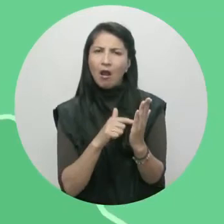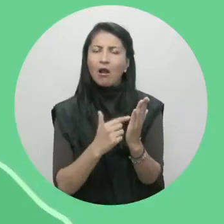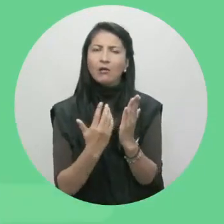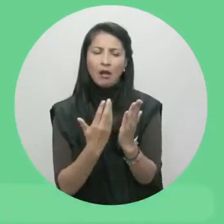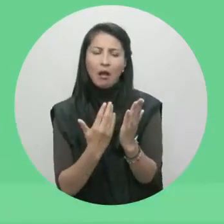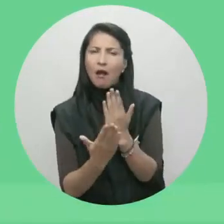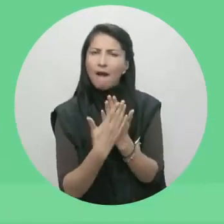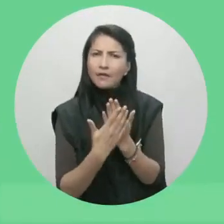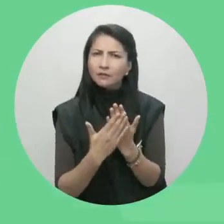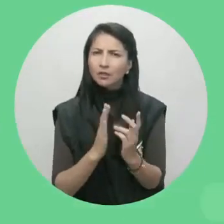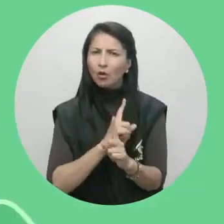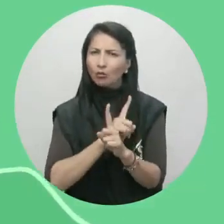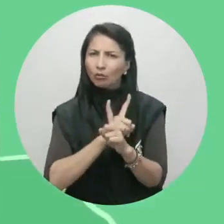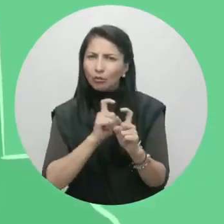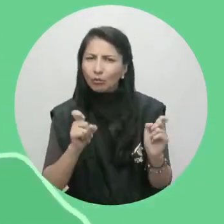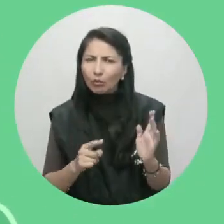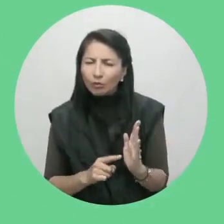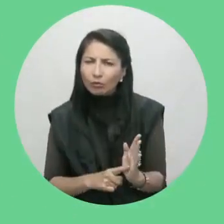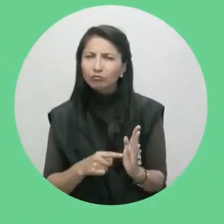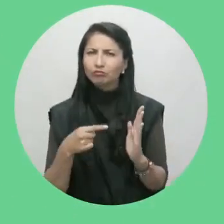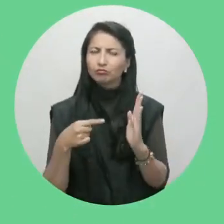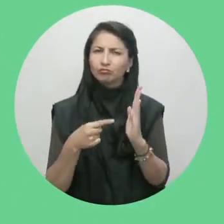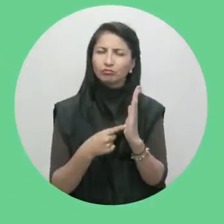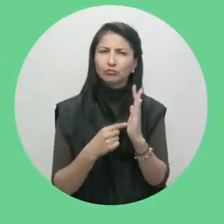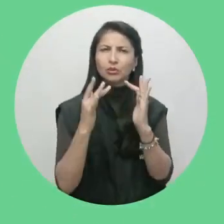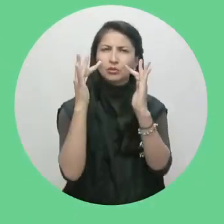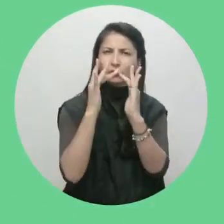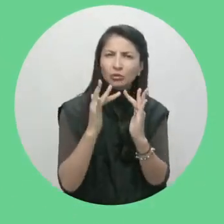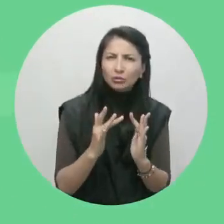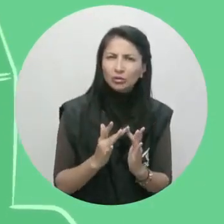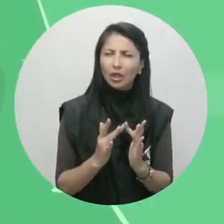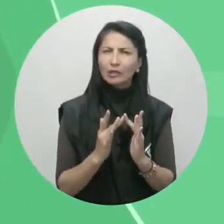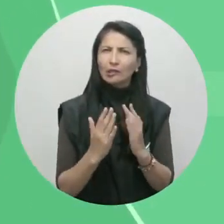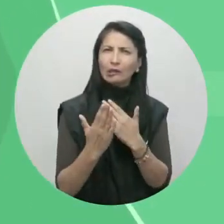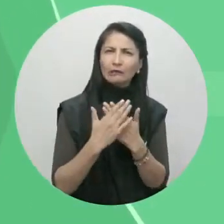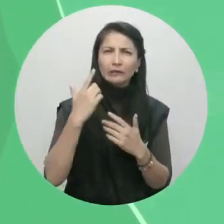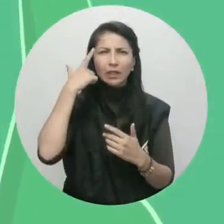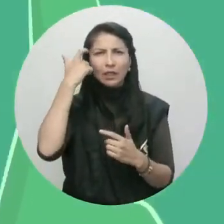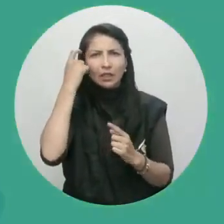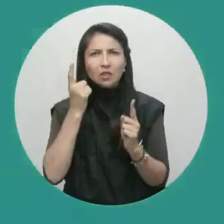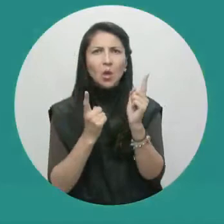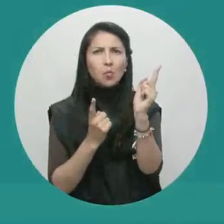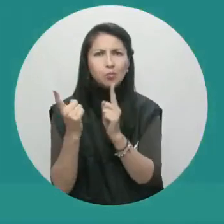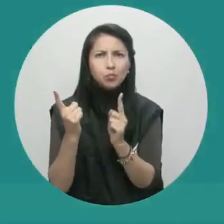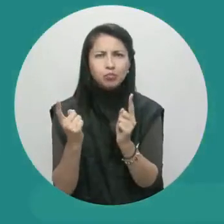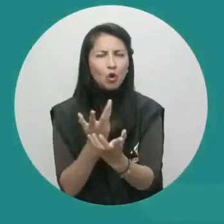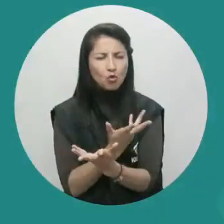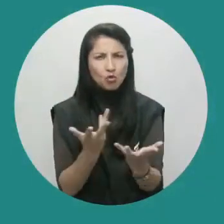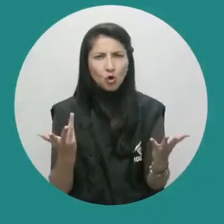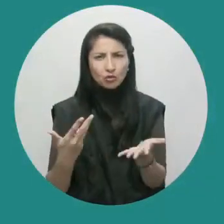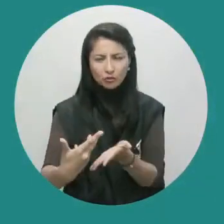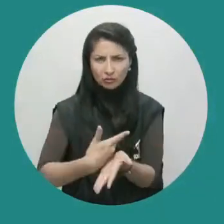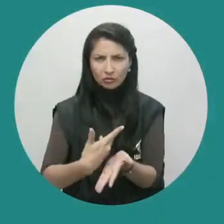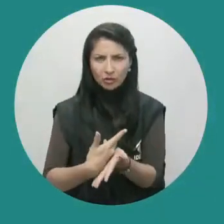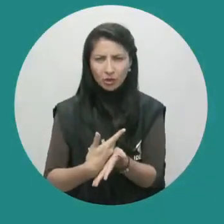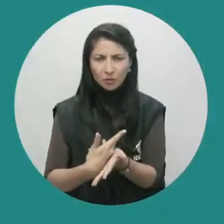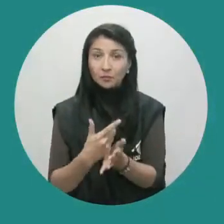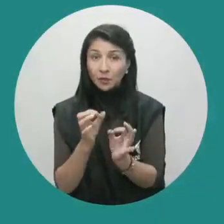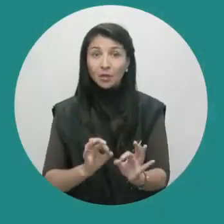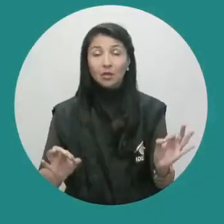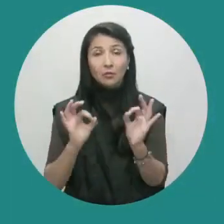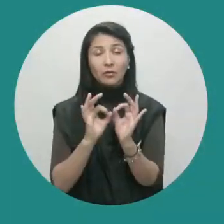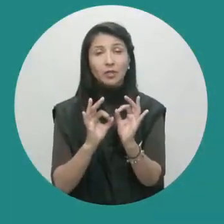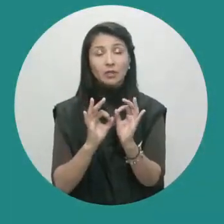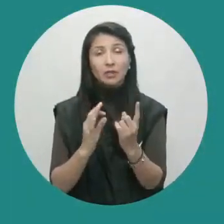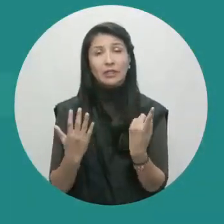o App Store. Información en tiempo real, detallada, satelital, recomendaciones y muchas opciones de interacción. Síganos a